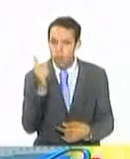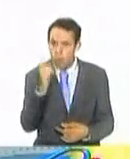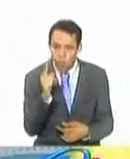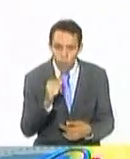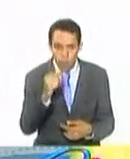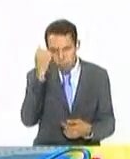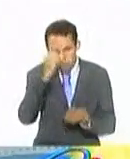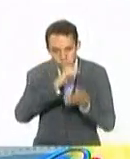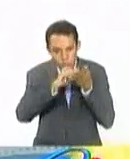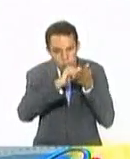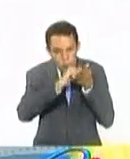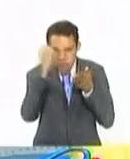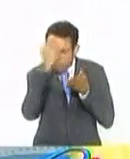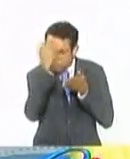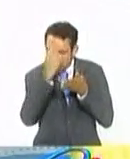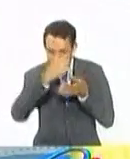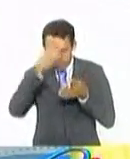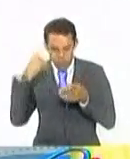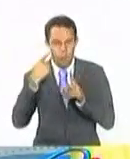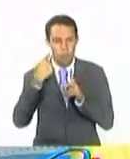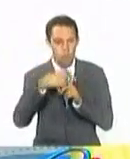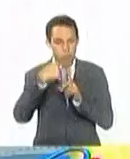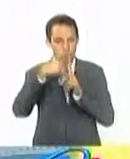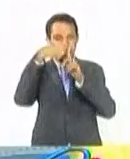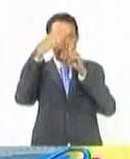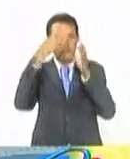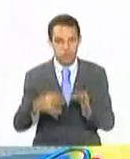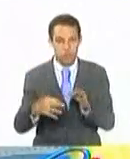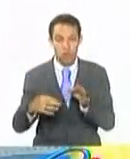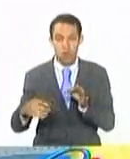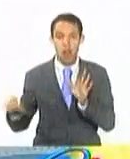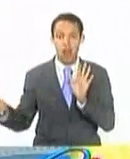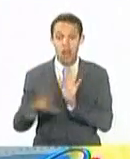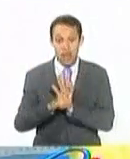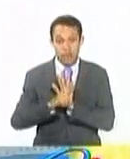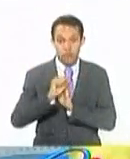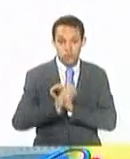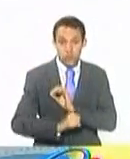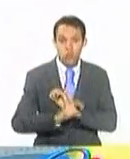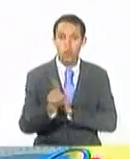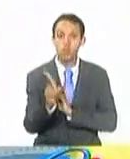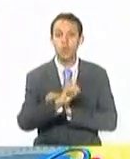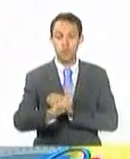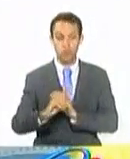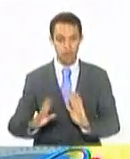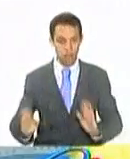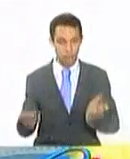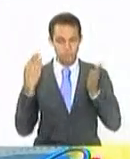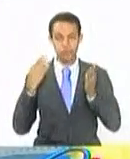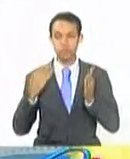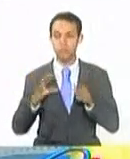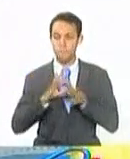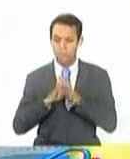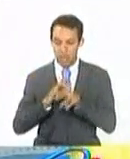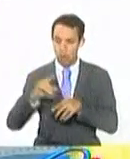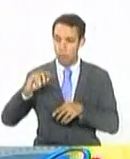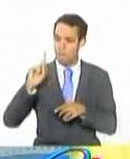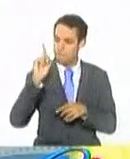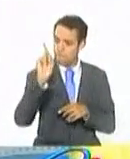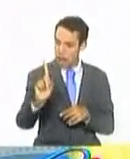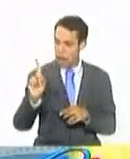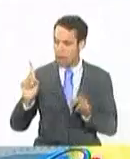segundo nunca conviertan en ley lo que le digan exactamente siempre tenga una segunda opinión